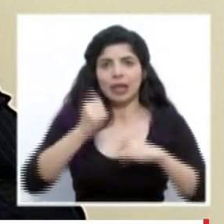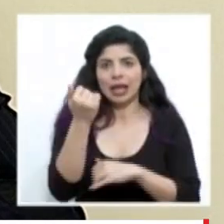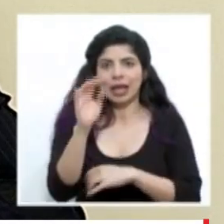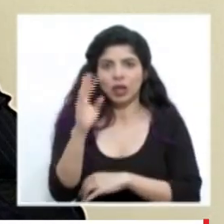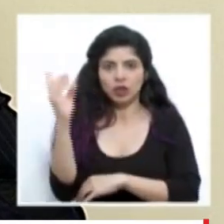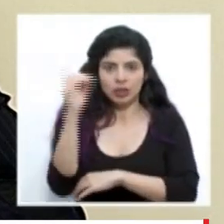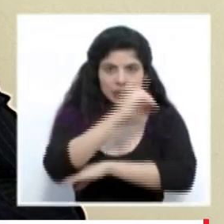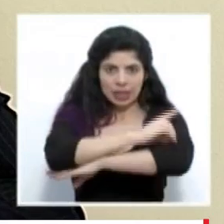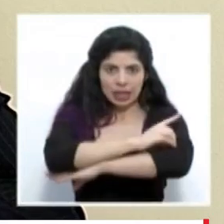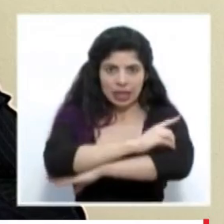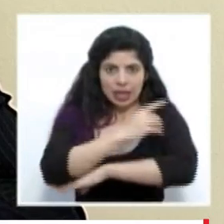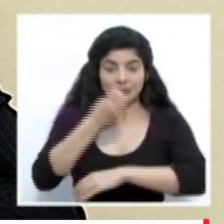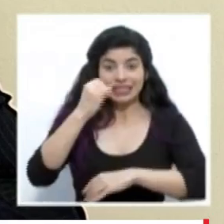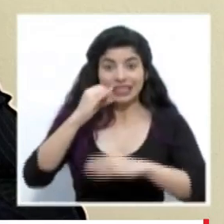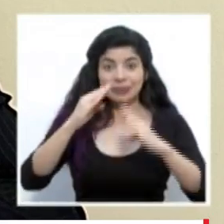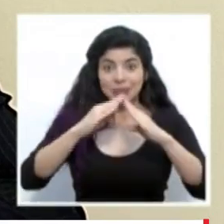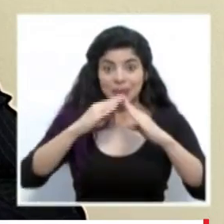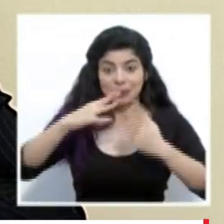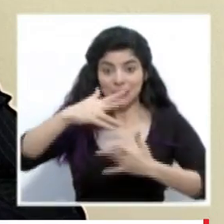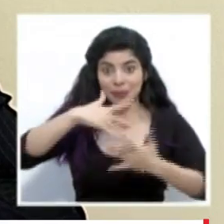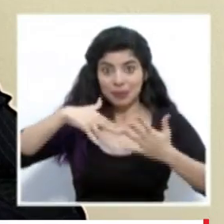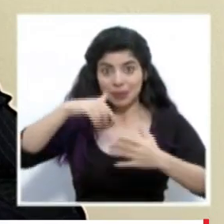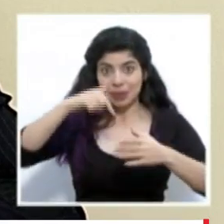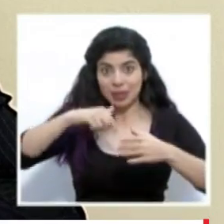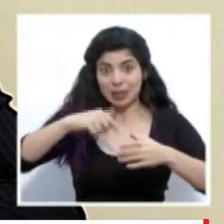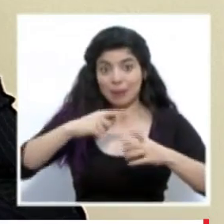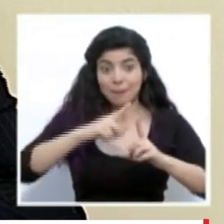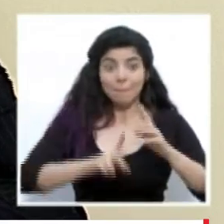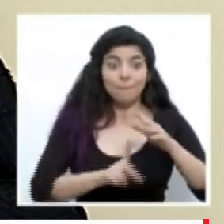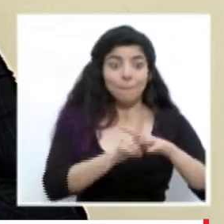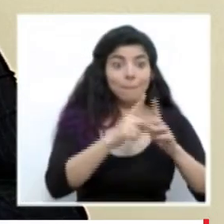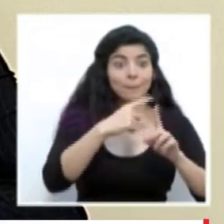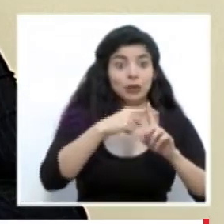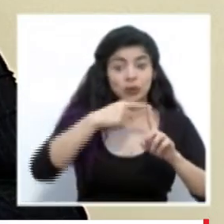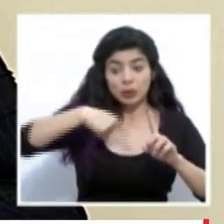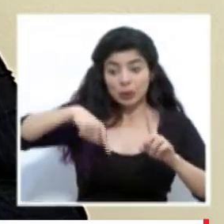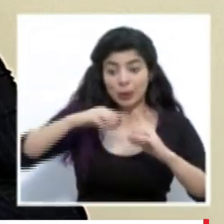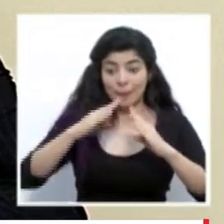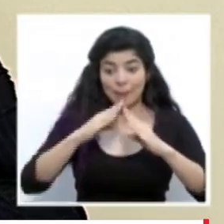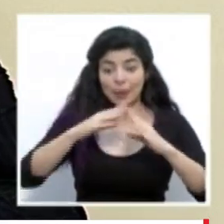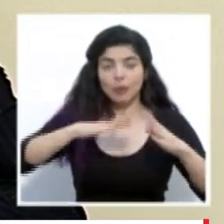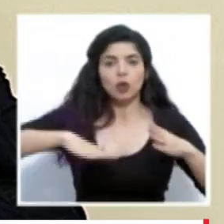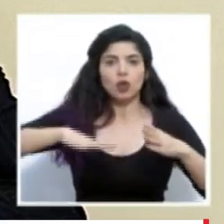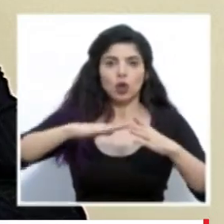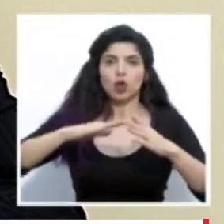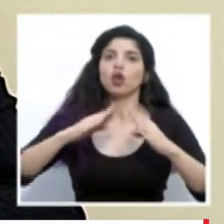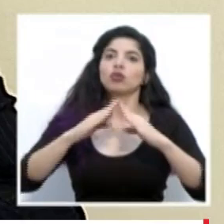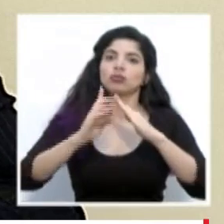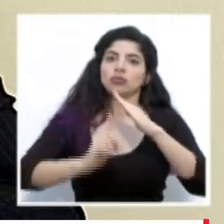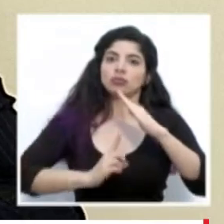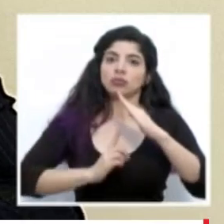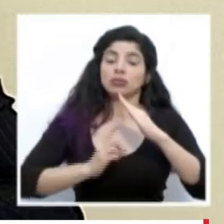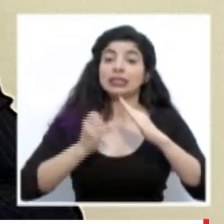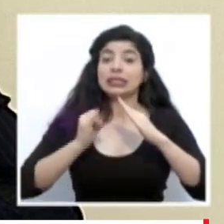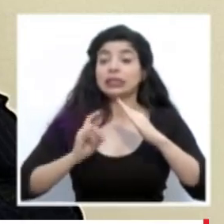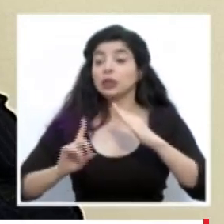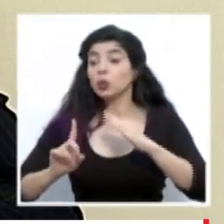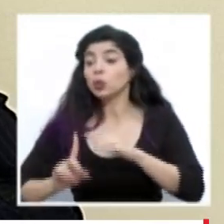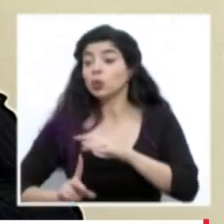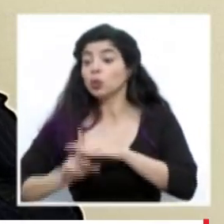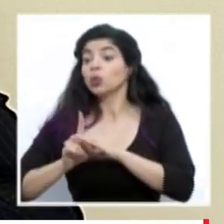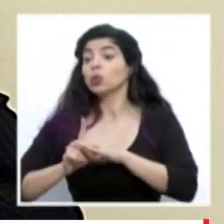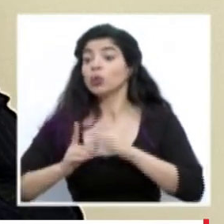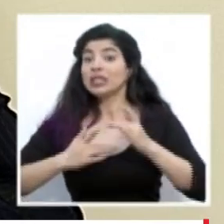días para los que están conviviendo con esa persona que ya fue positiva, pero en el momento que una de esas personas que están en cuarentena tenga